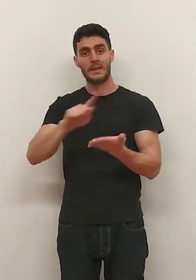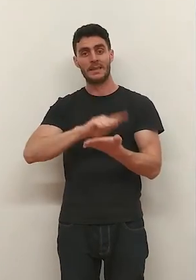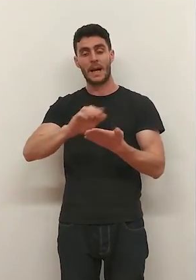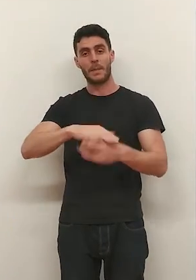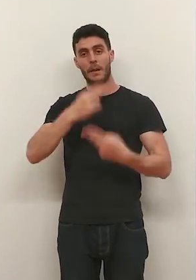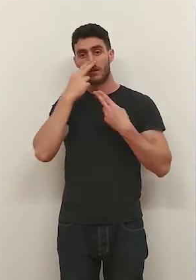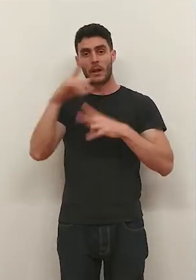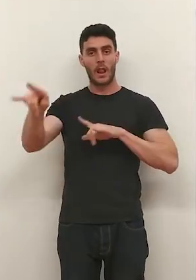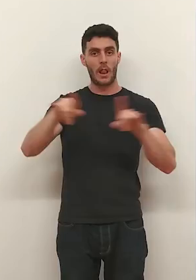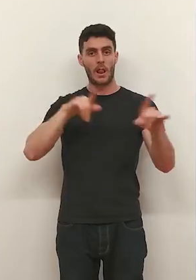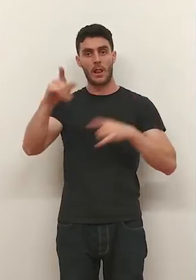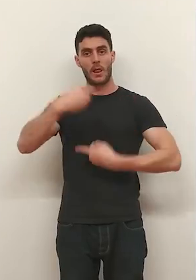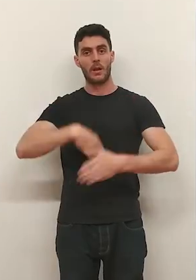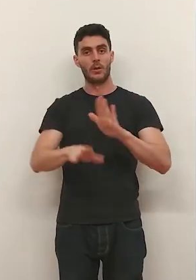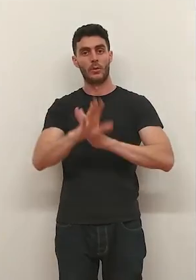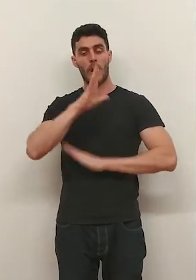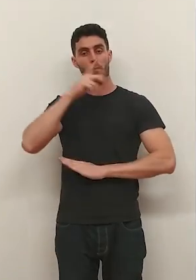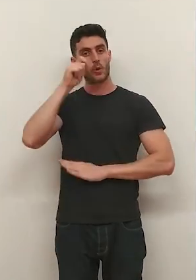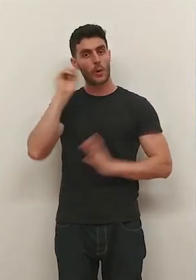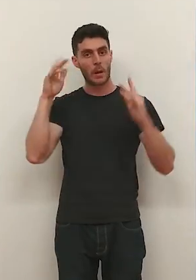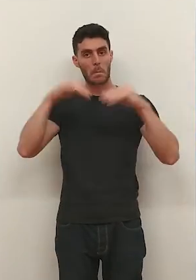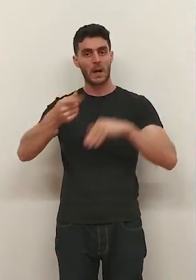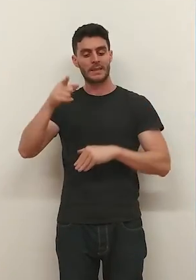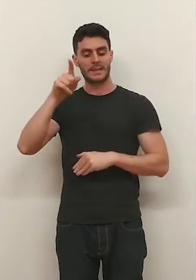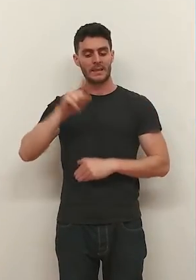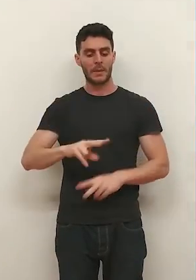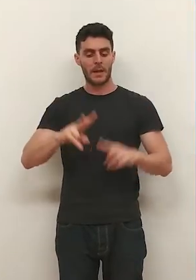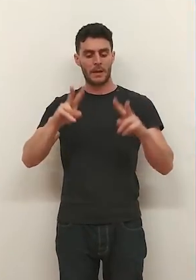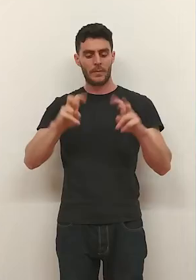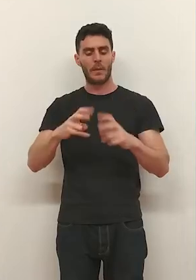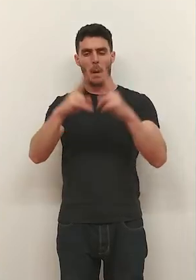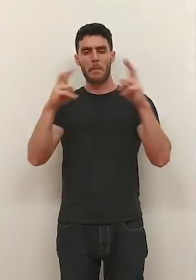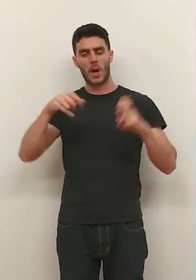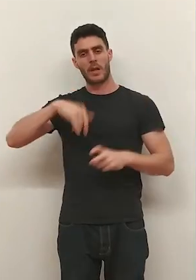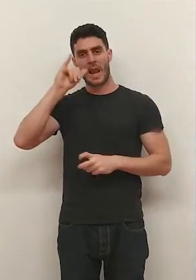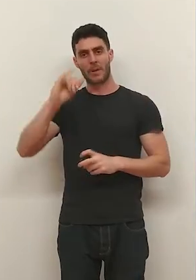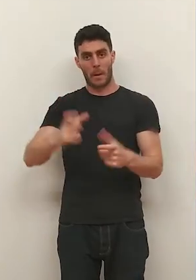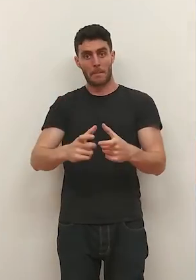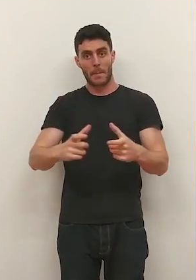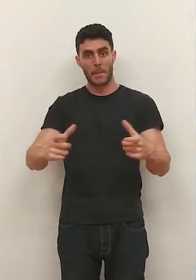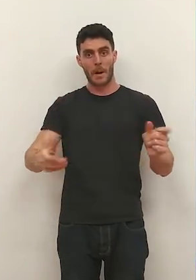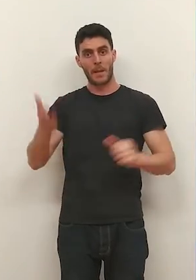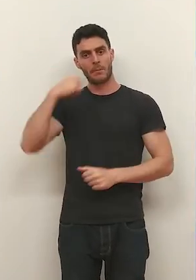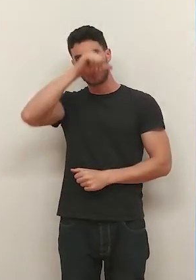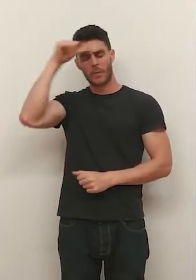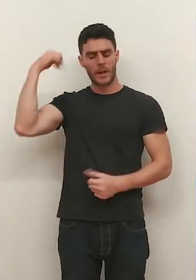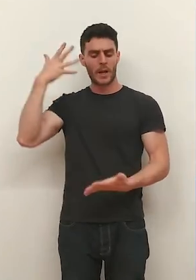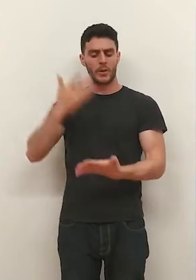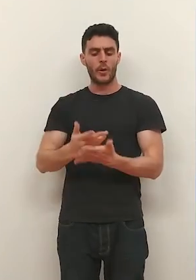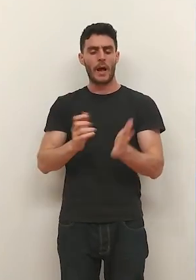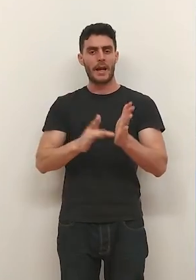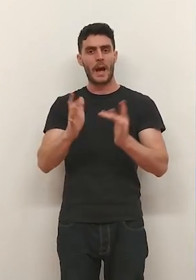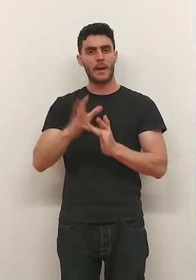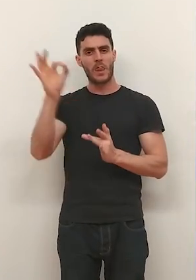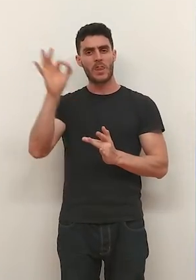seguir atrayendo visitantes. Y es que la llegada de turistas y las pernoctaciones en la capital de La Rioja van en ascenso desde el pasado verano y solo en